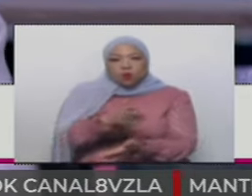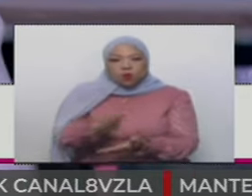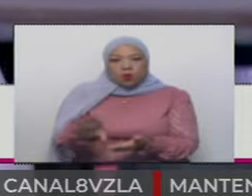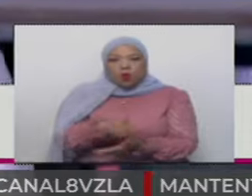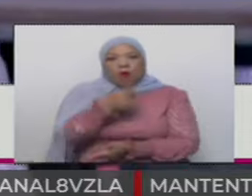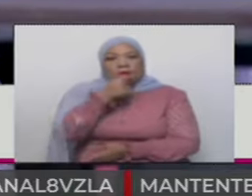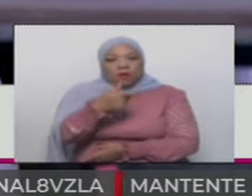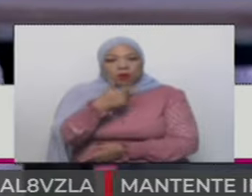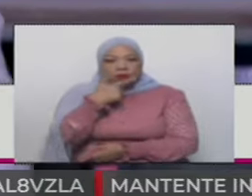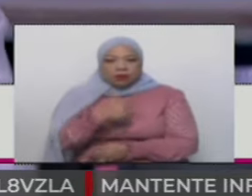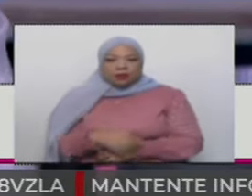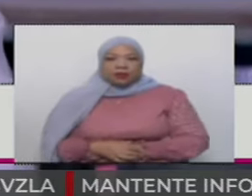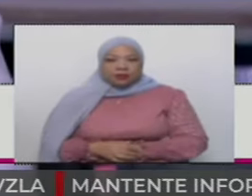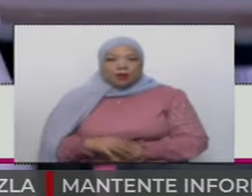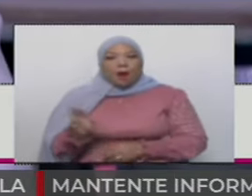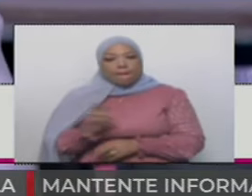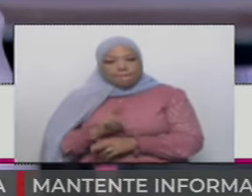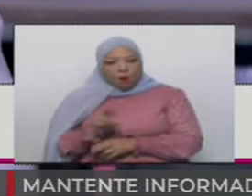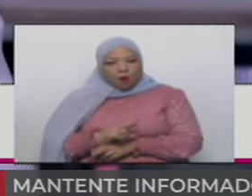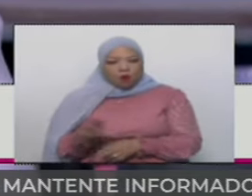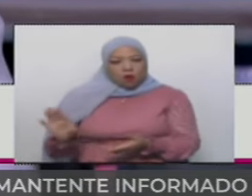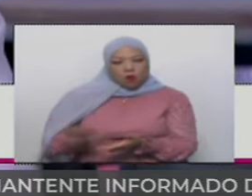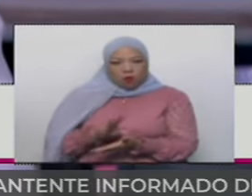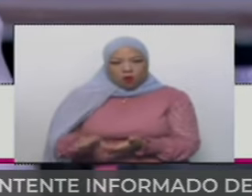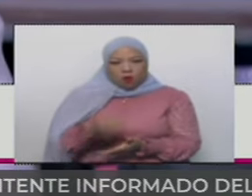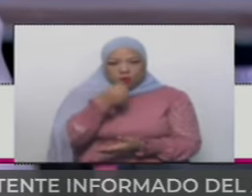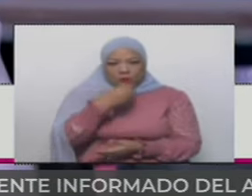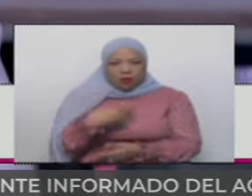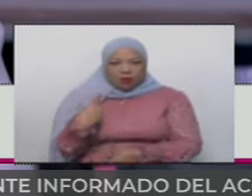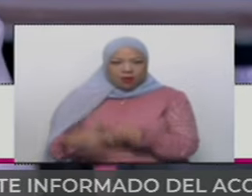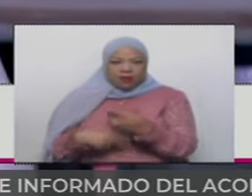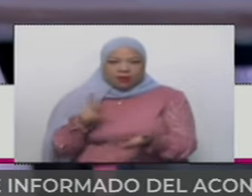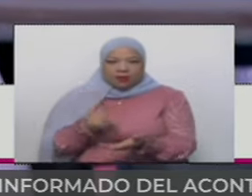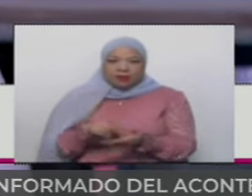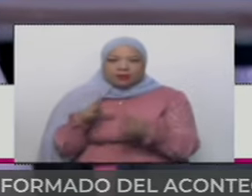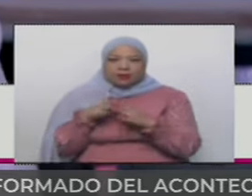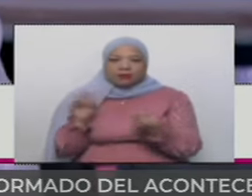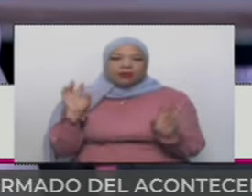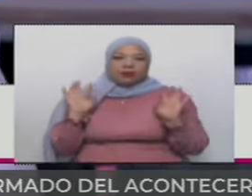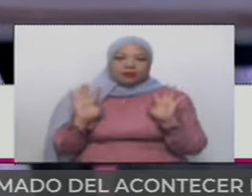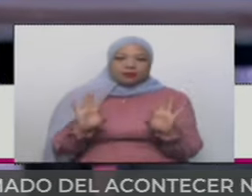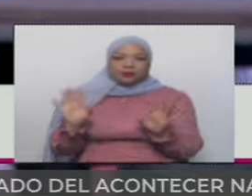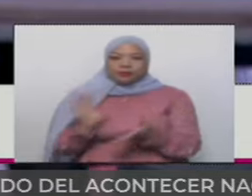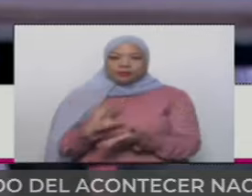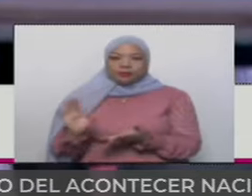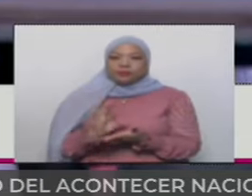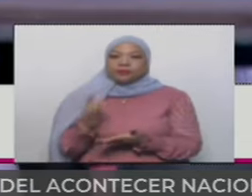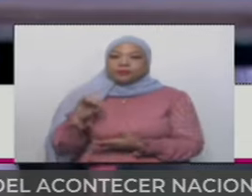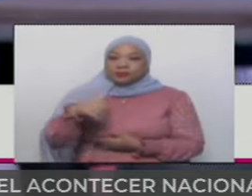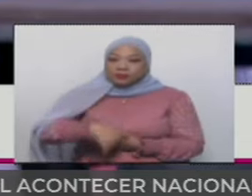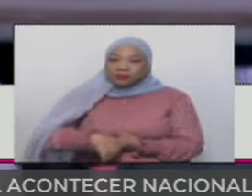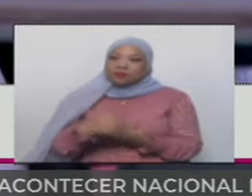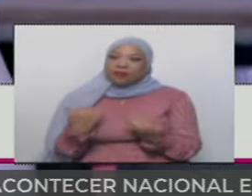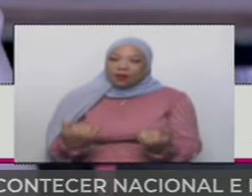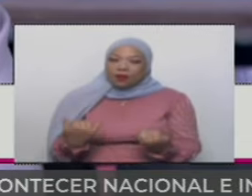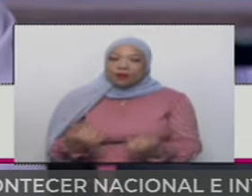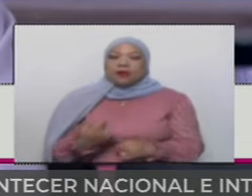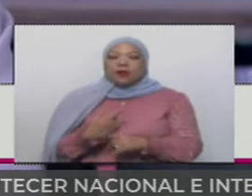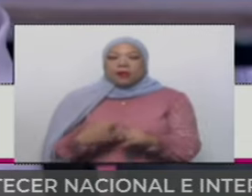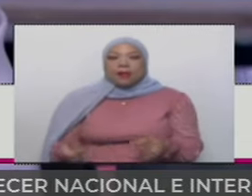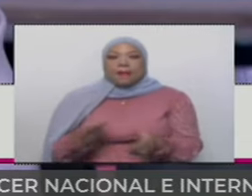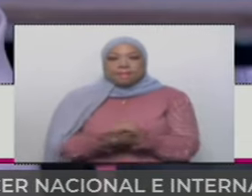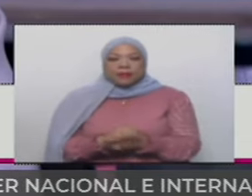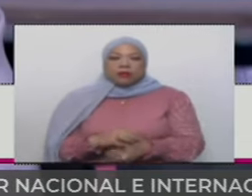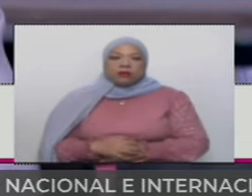que pronto vamos a hacer un buen concierto allí con todos los cantantes que tenemos hoy. Pero mi